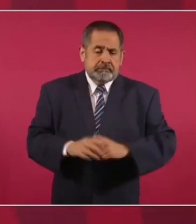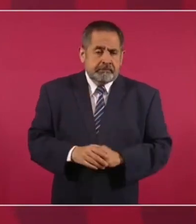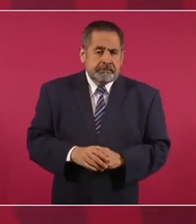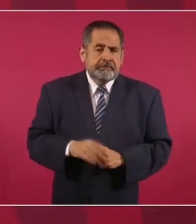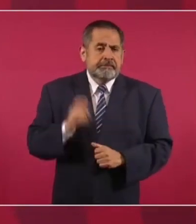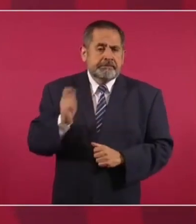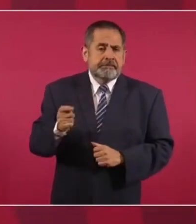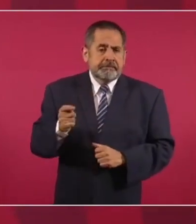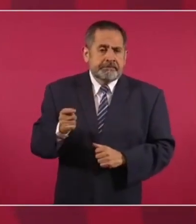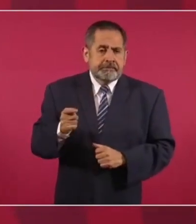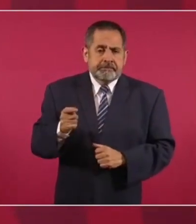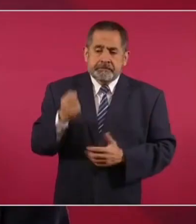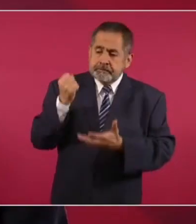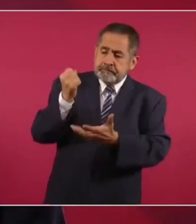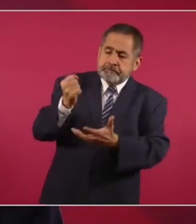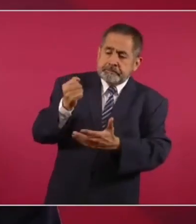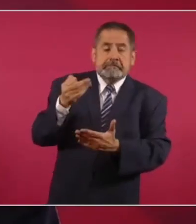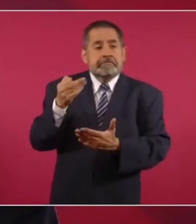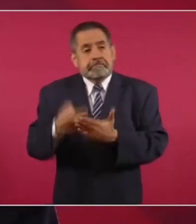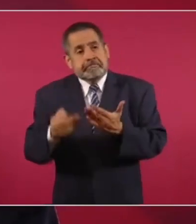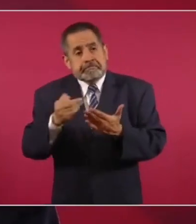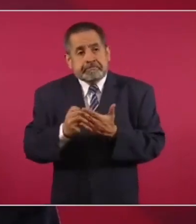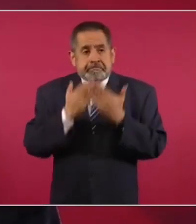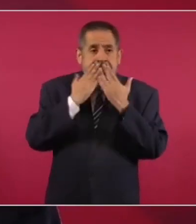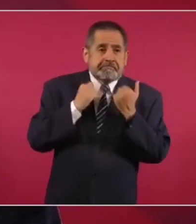de que no falten los recursos